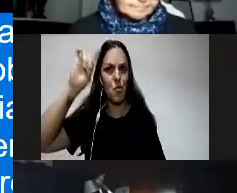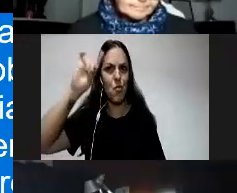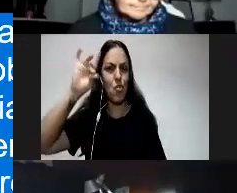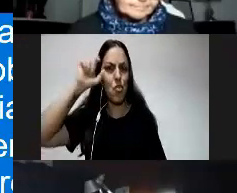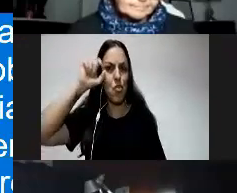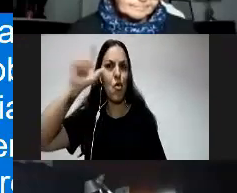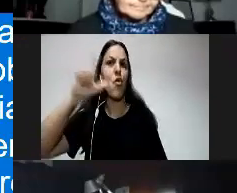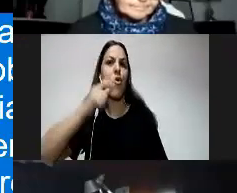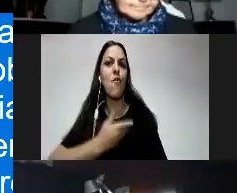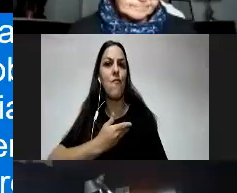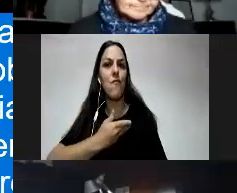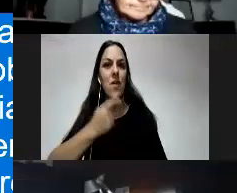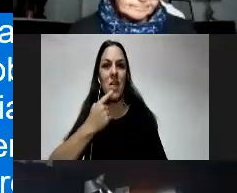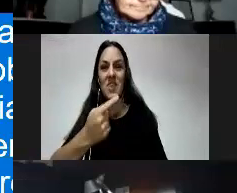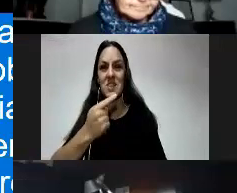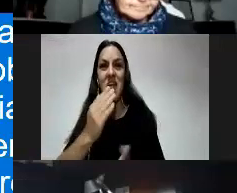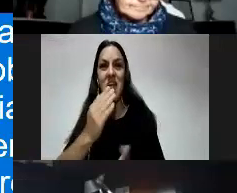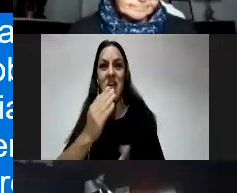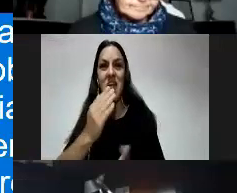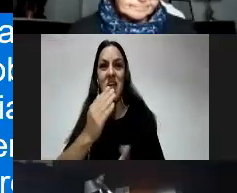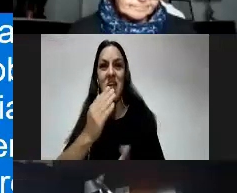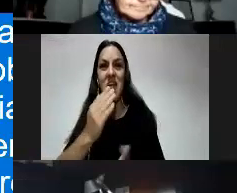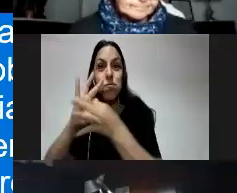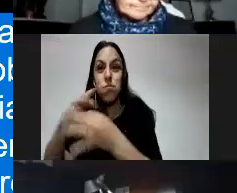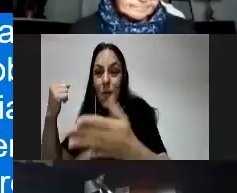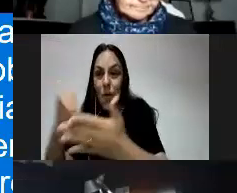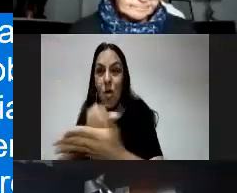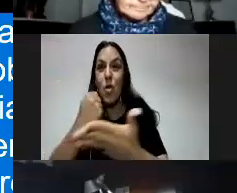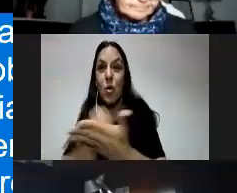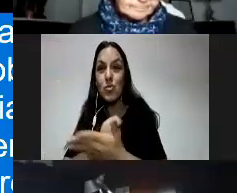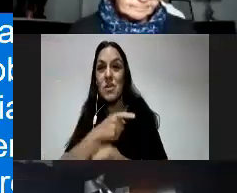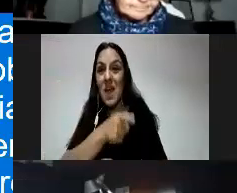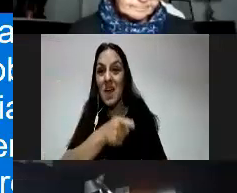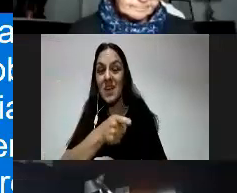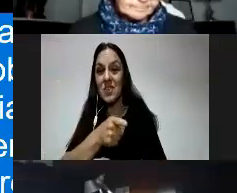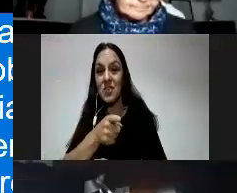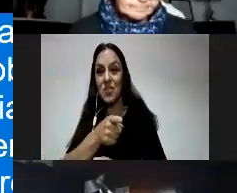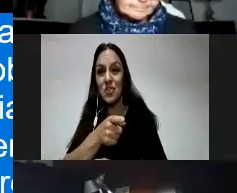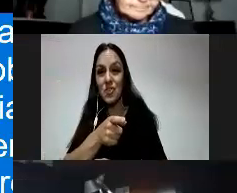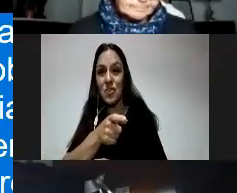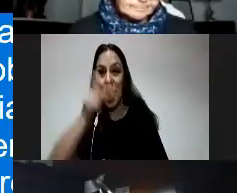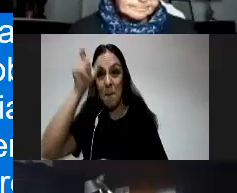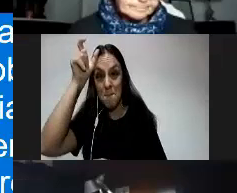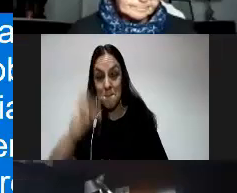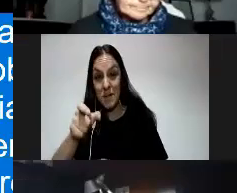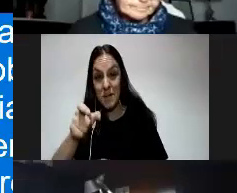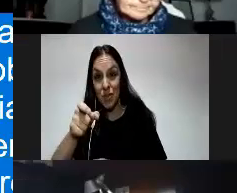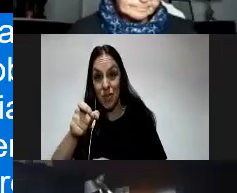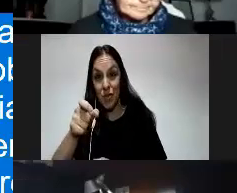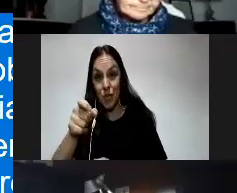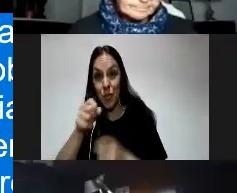lucha, que esta teoría la publicó von Jhering, La lucha por el